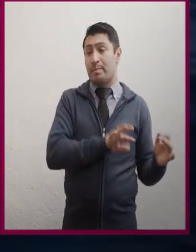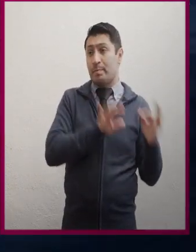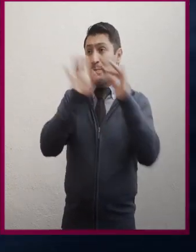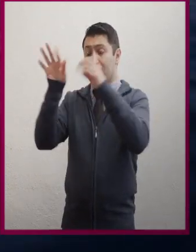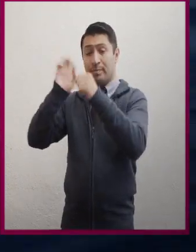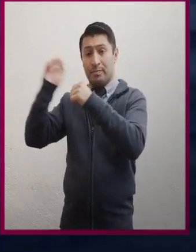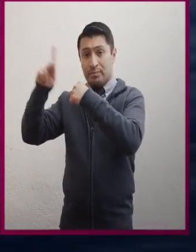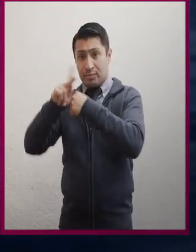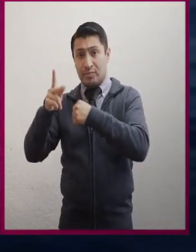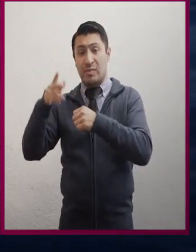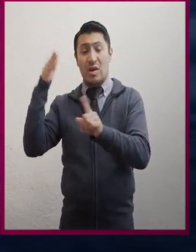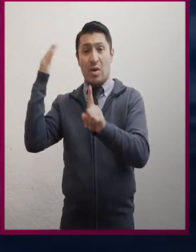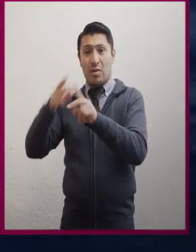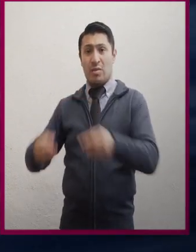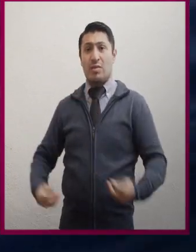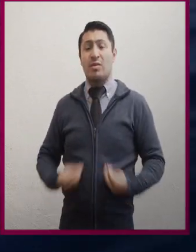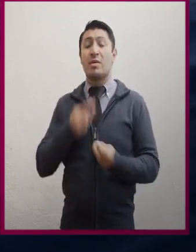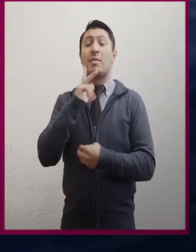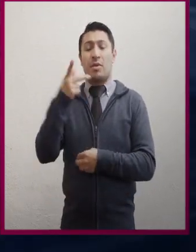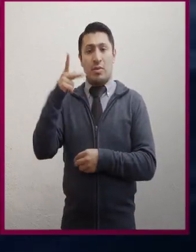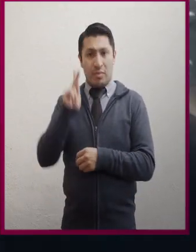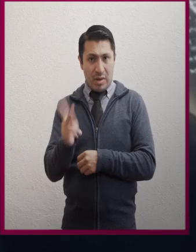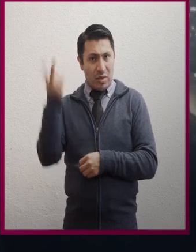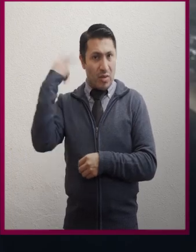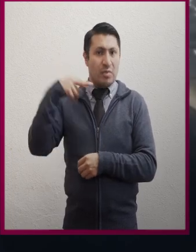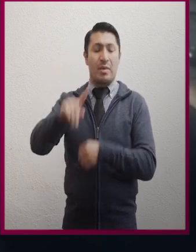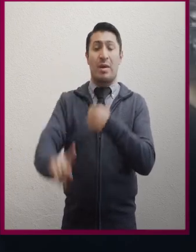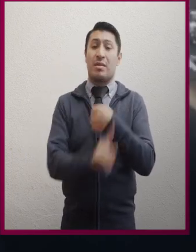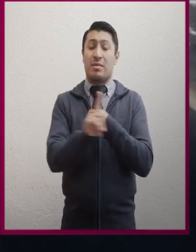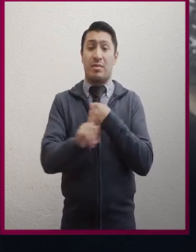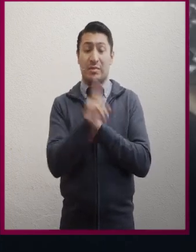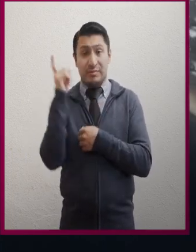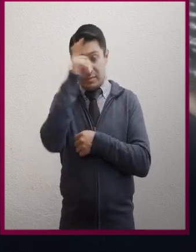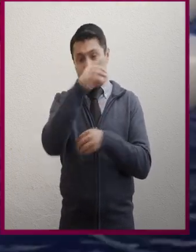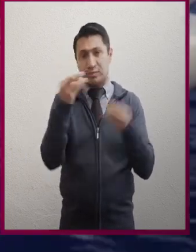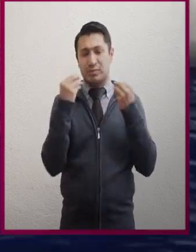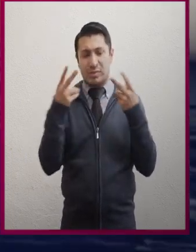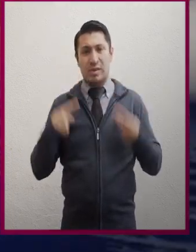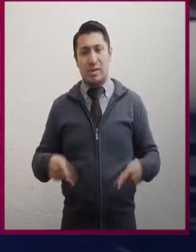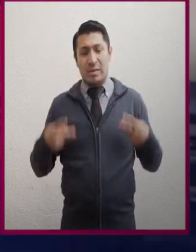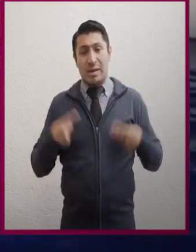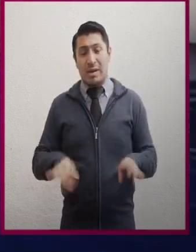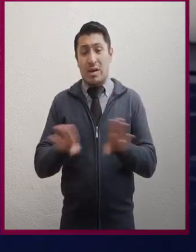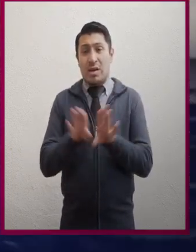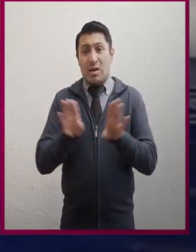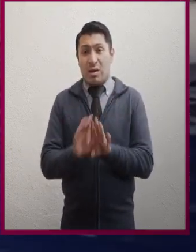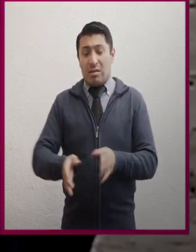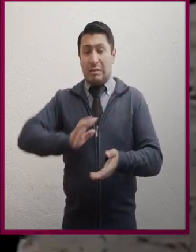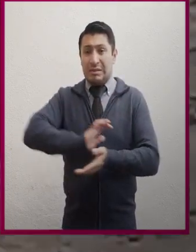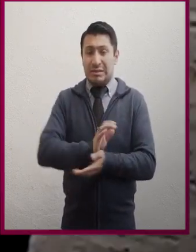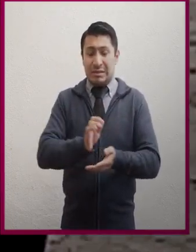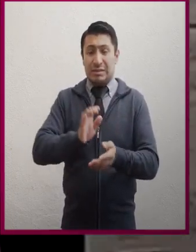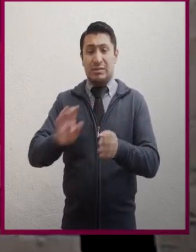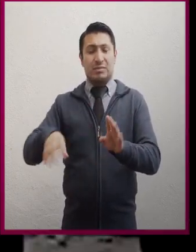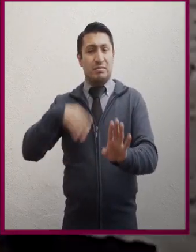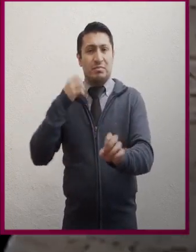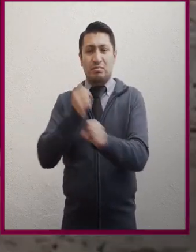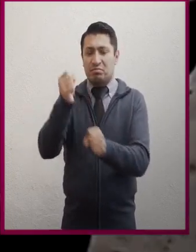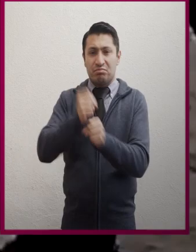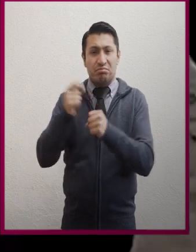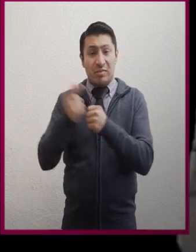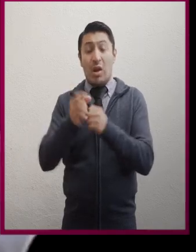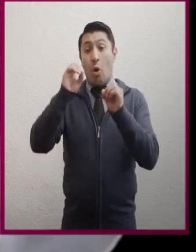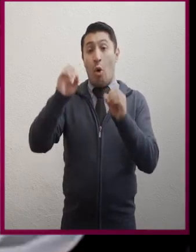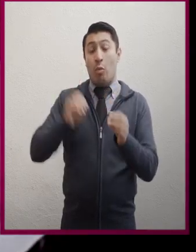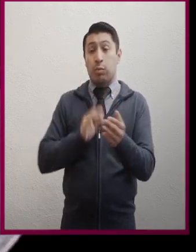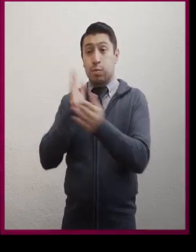con la esperanza de una vida mejor, pero su viaje está lleno de peligros. De hecho, muchos sufren lesiones graves o incluso mueren